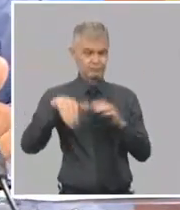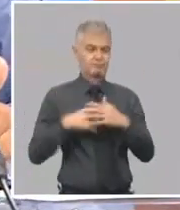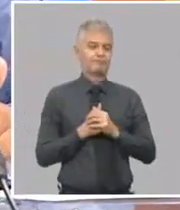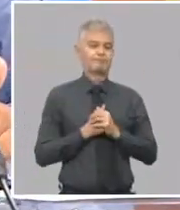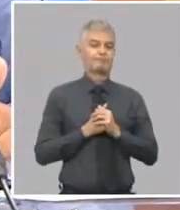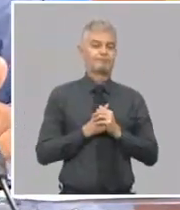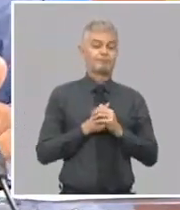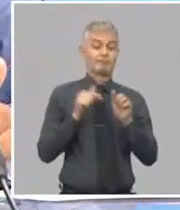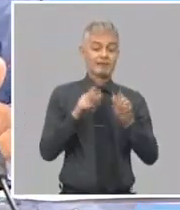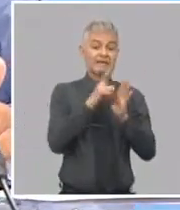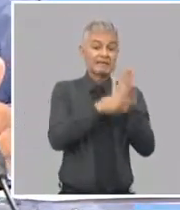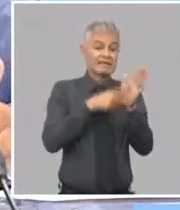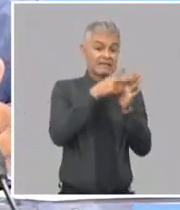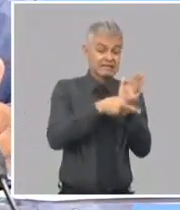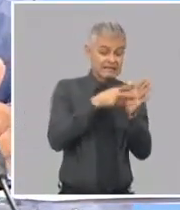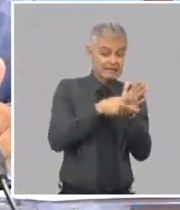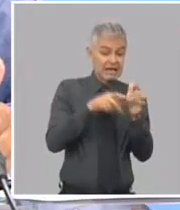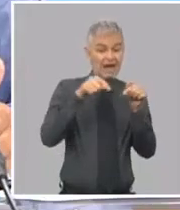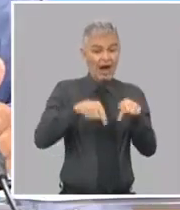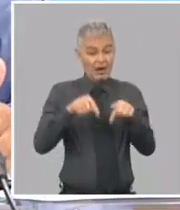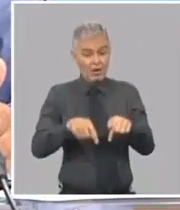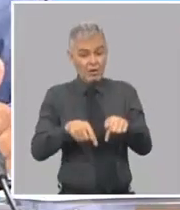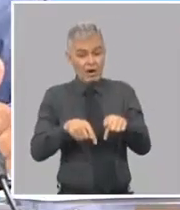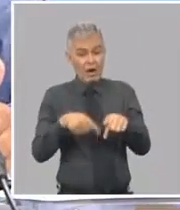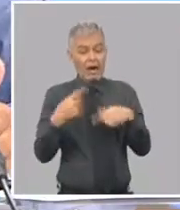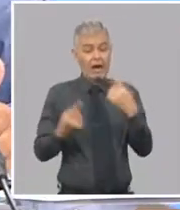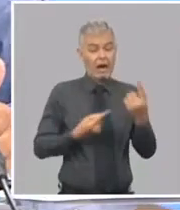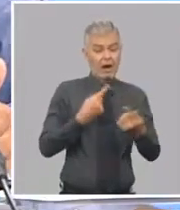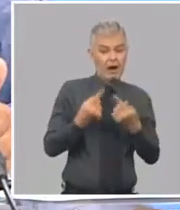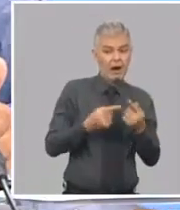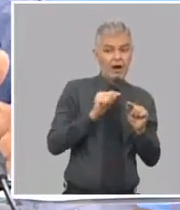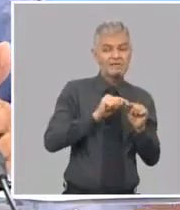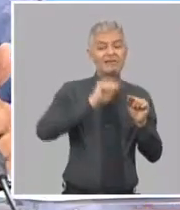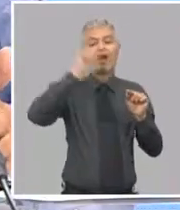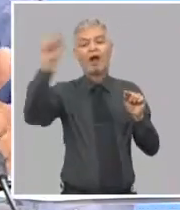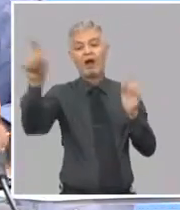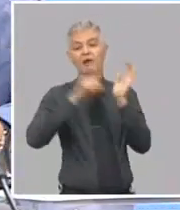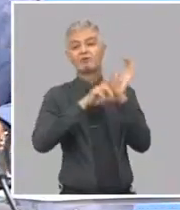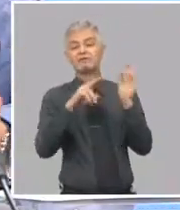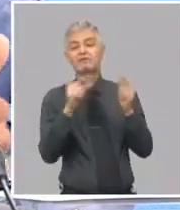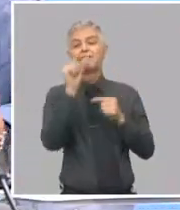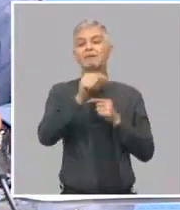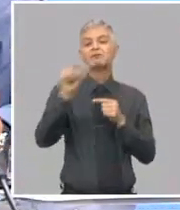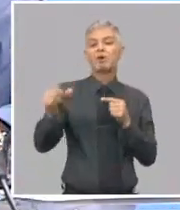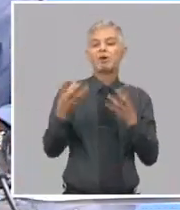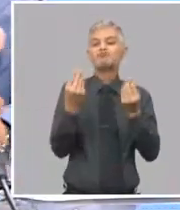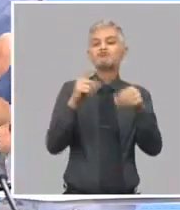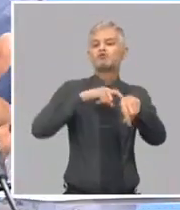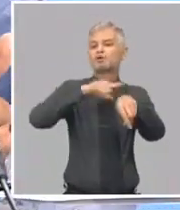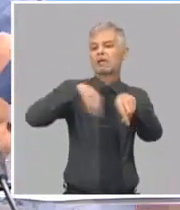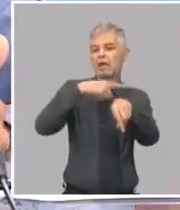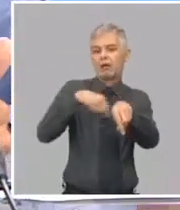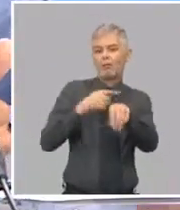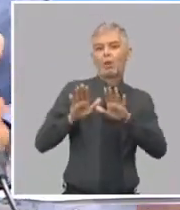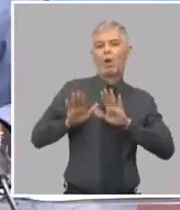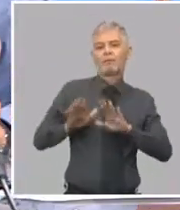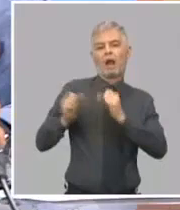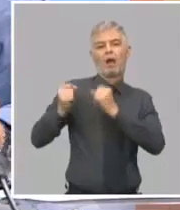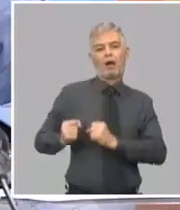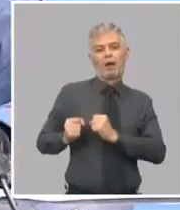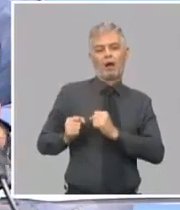en función de trasladar a sus provincias y también trasladar hacia la habana a las personas que llevan mucho tiempo y